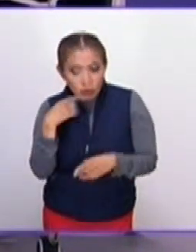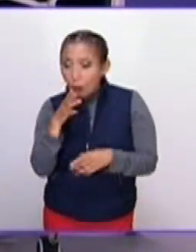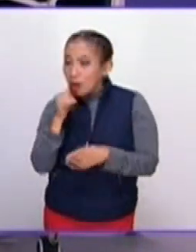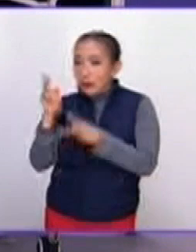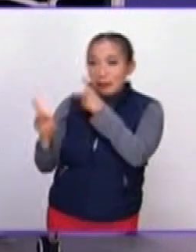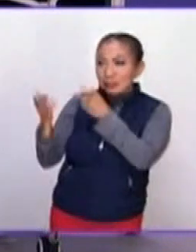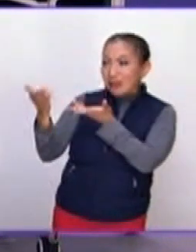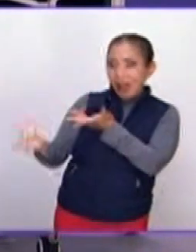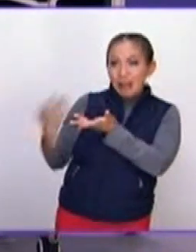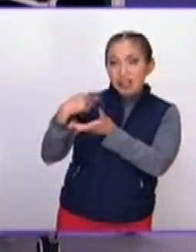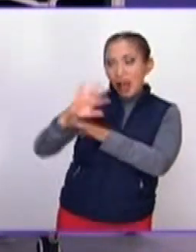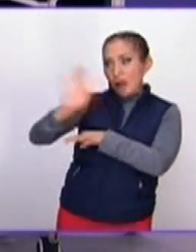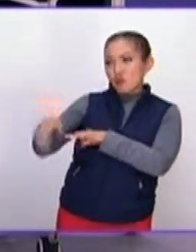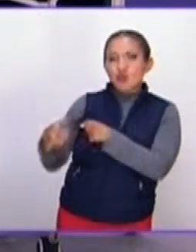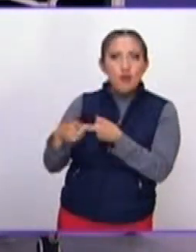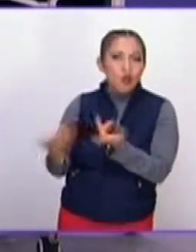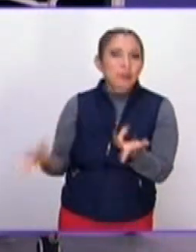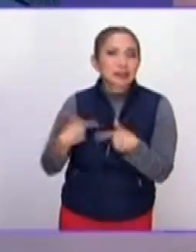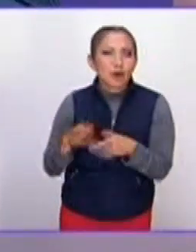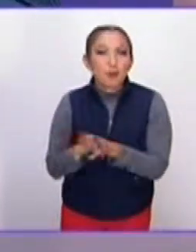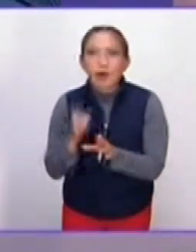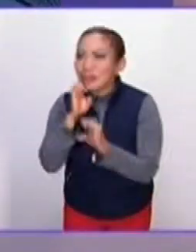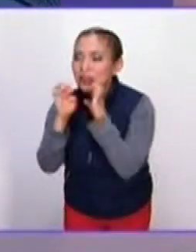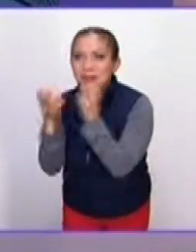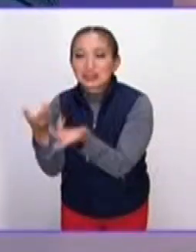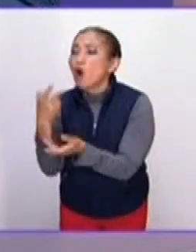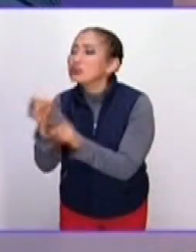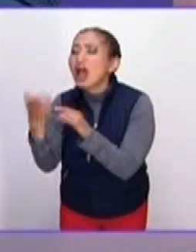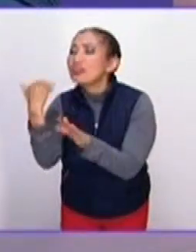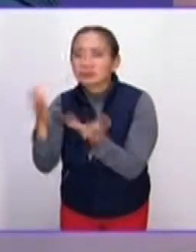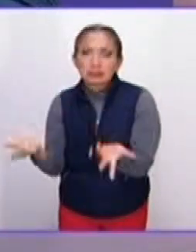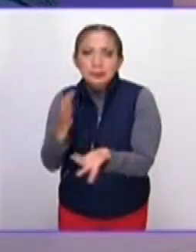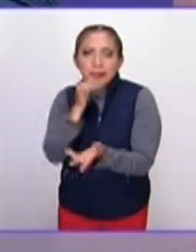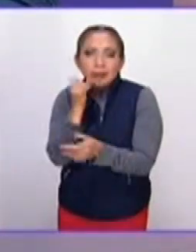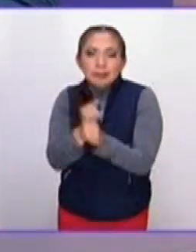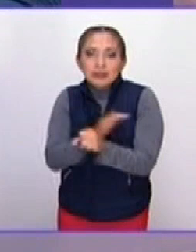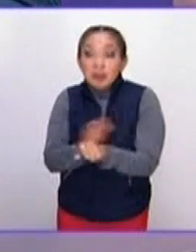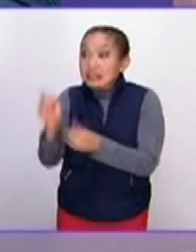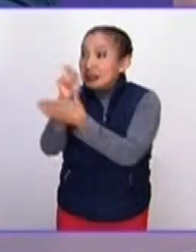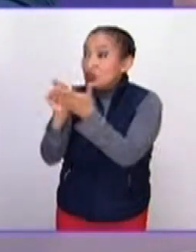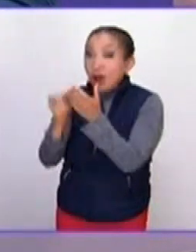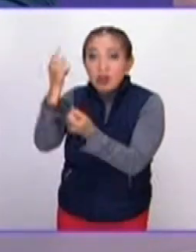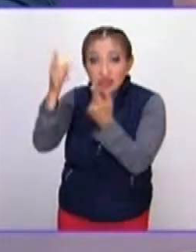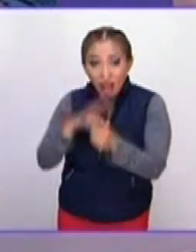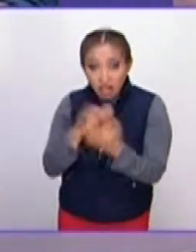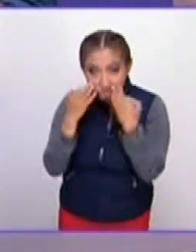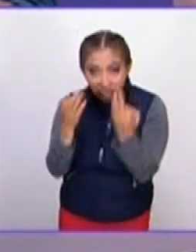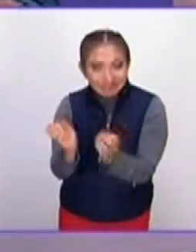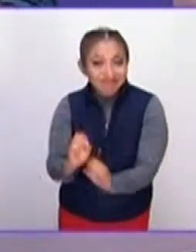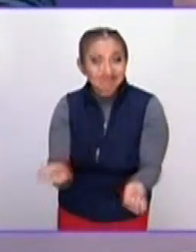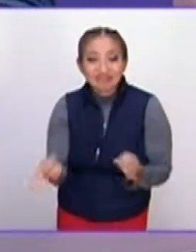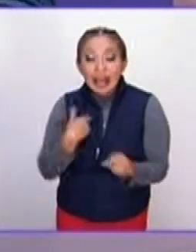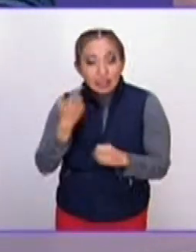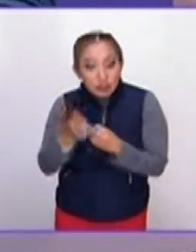con los actores, ya son difuntos, no podemos hacer entrevistas, lo único que no hay ni escritura en algunos casos. Entonces